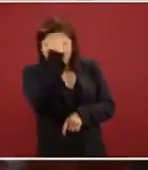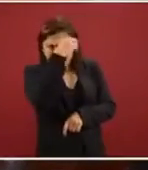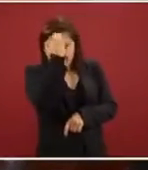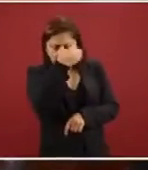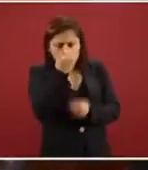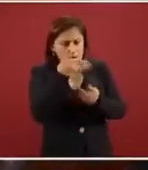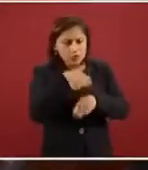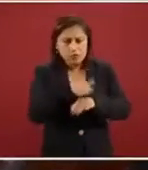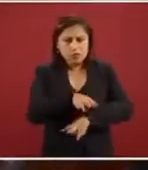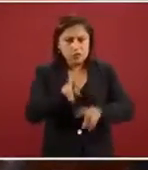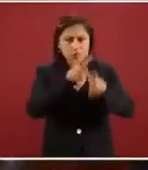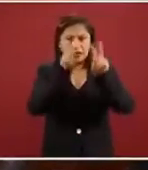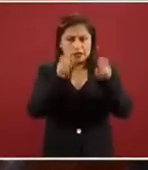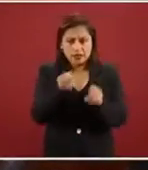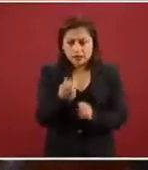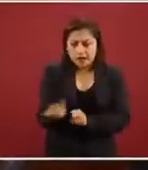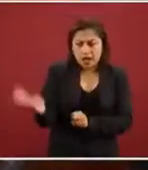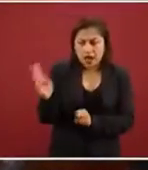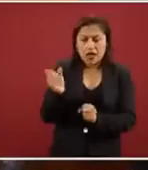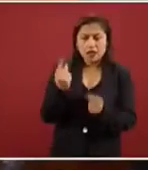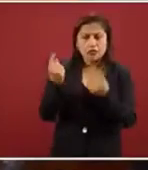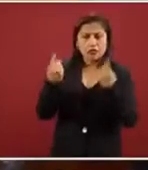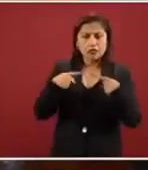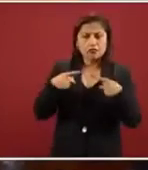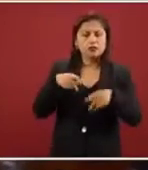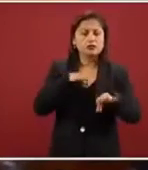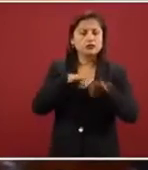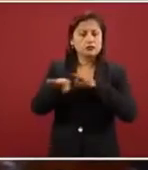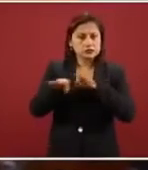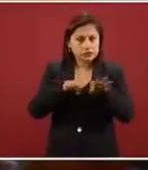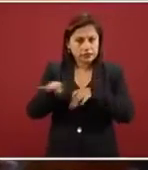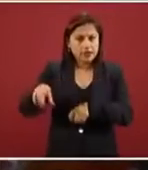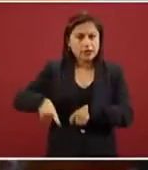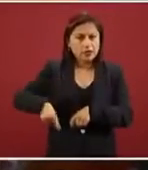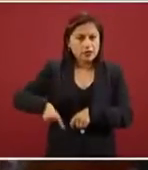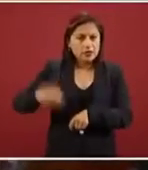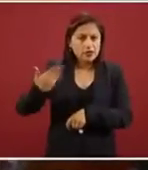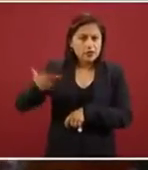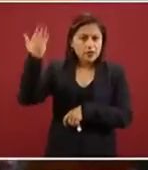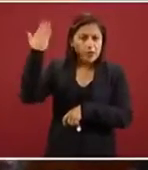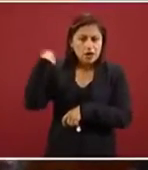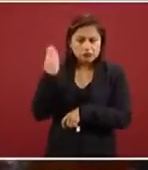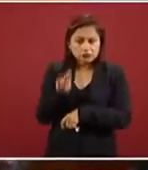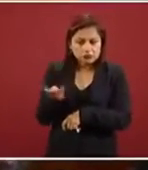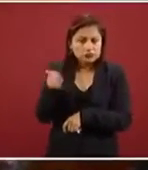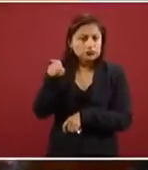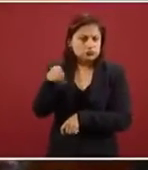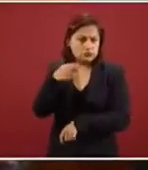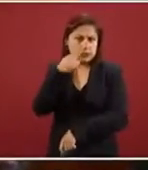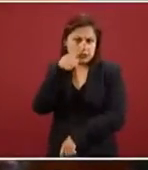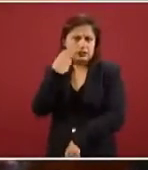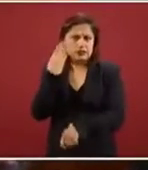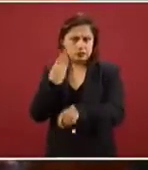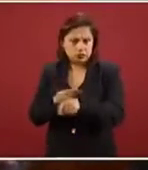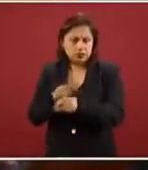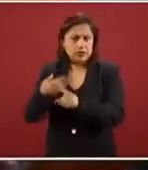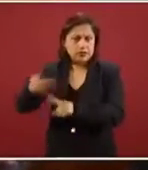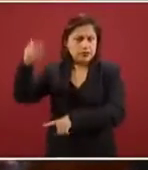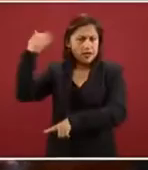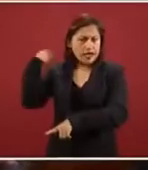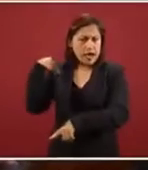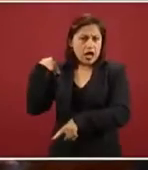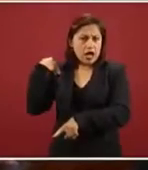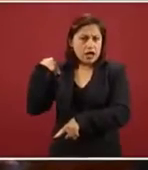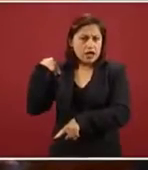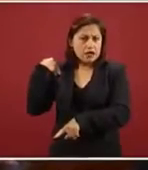públicos que de alguna manera también son responsables de que se hayan cometido toda esta serie